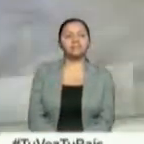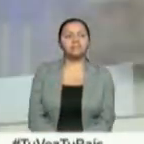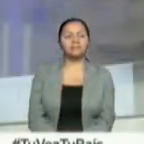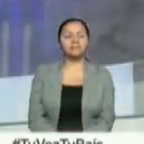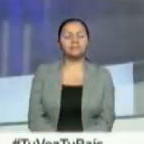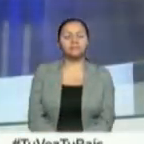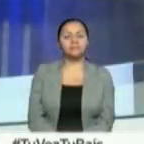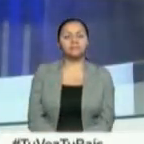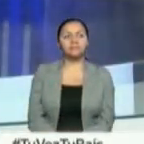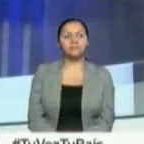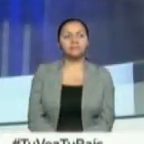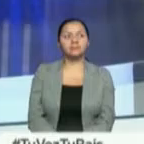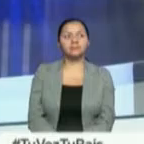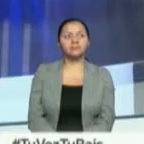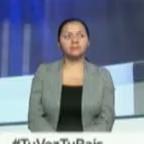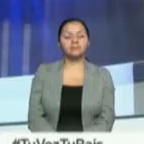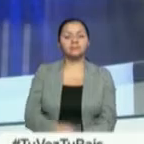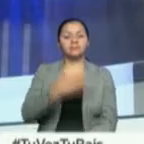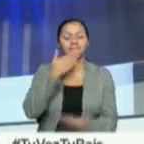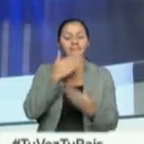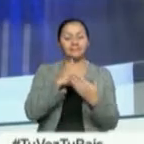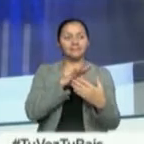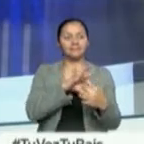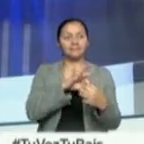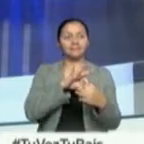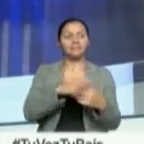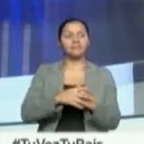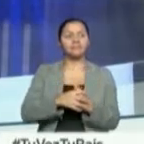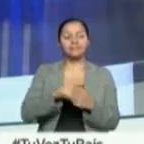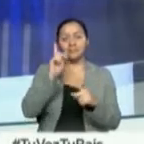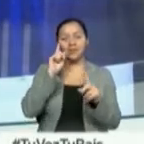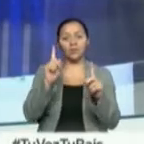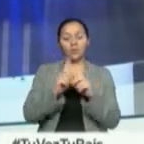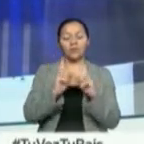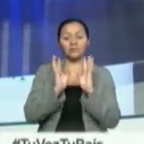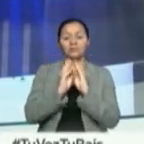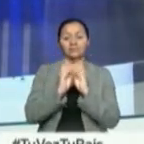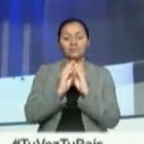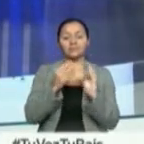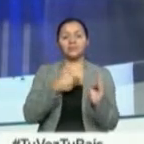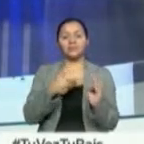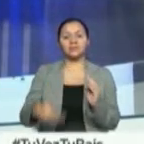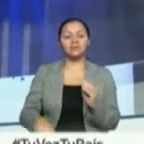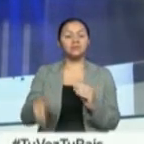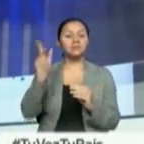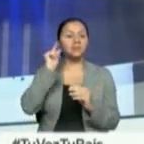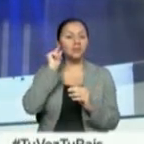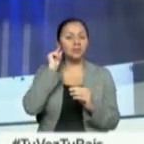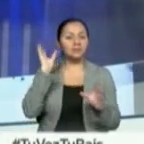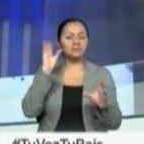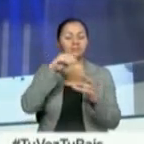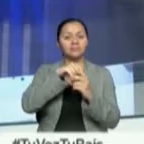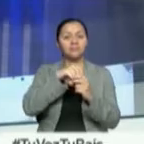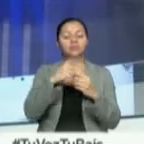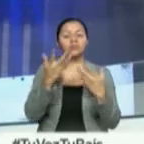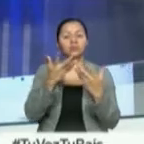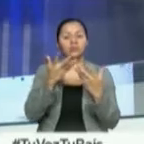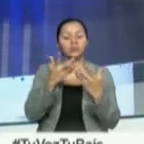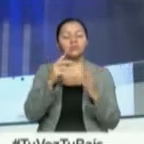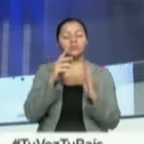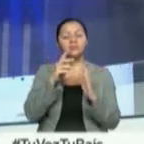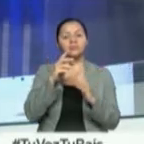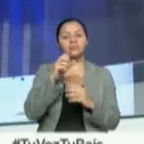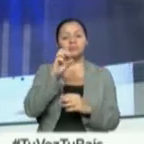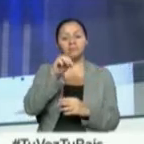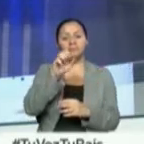ciudadano graciascarolina en el marco de la cumbre de las presidentas de parlamentos que se celebró en abu dhabi este